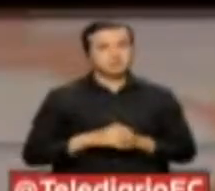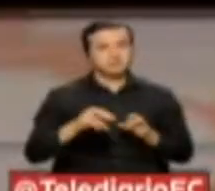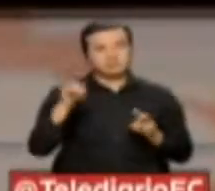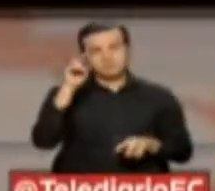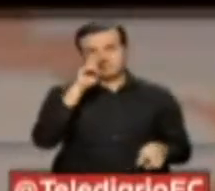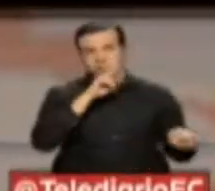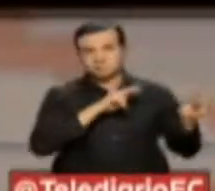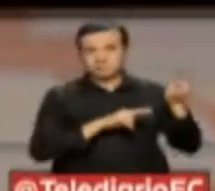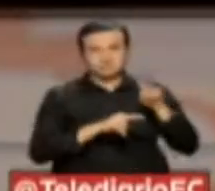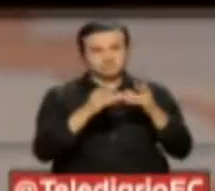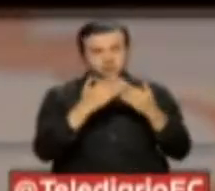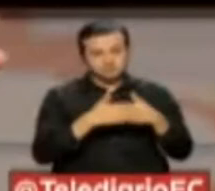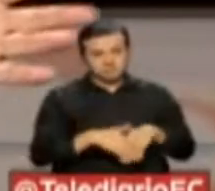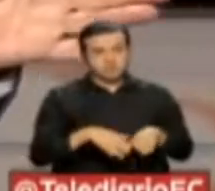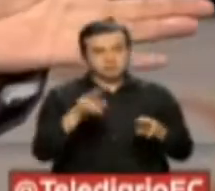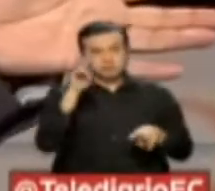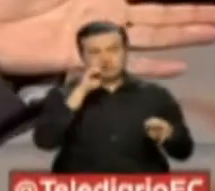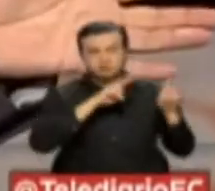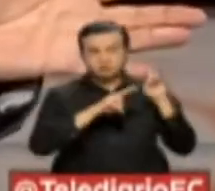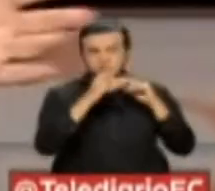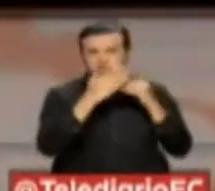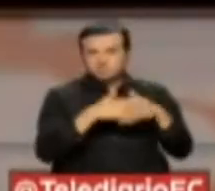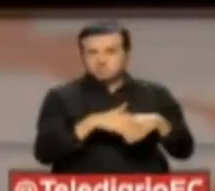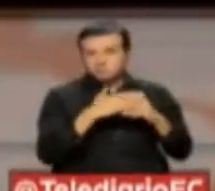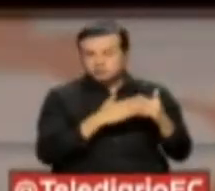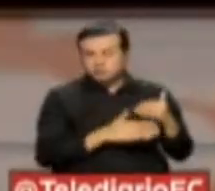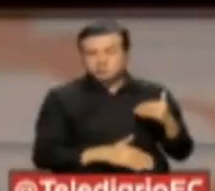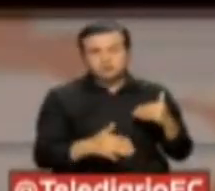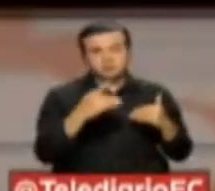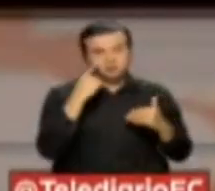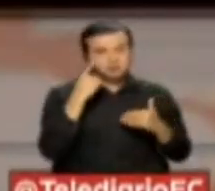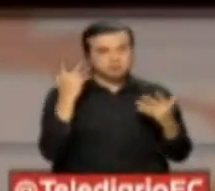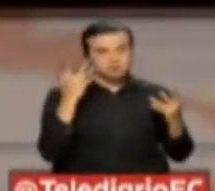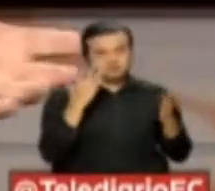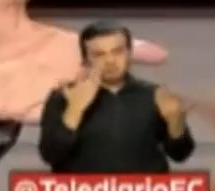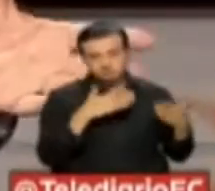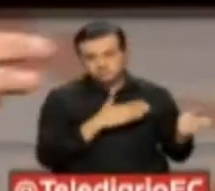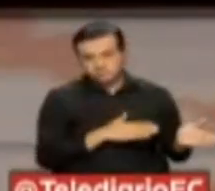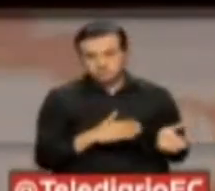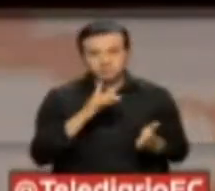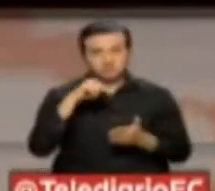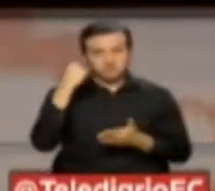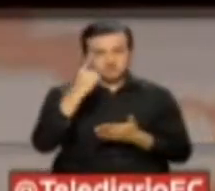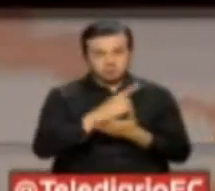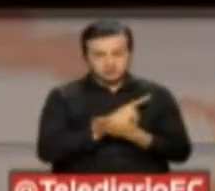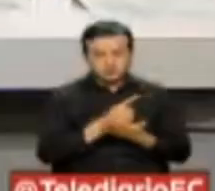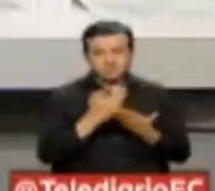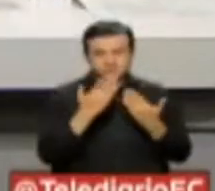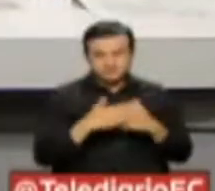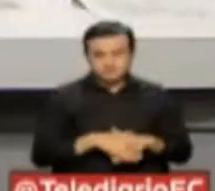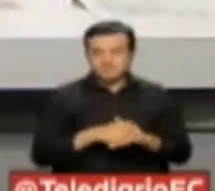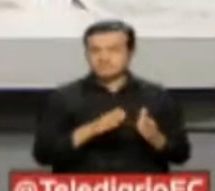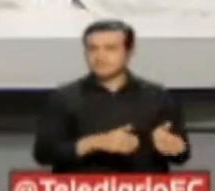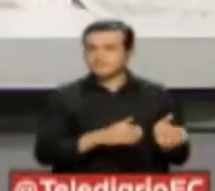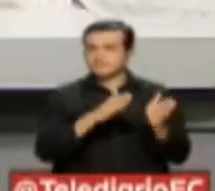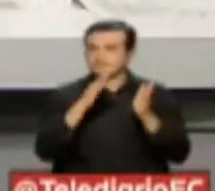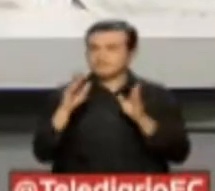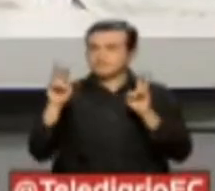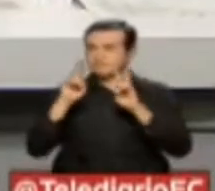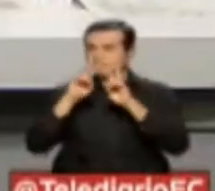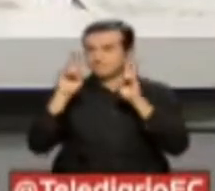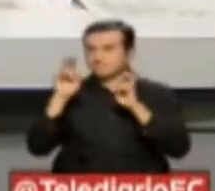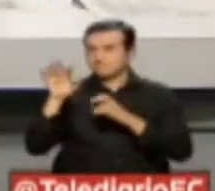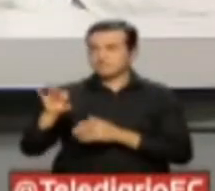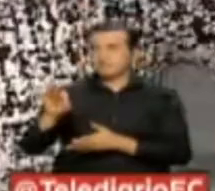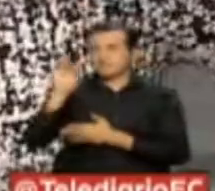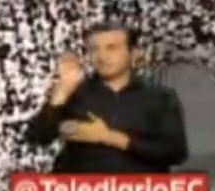o sea termina la evaluación en el momento en que hay ya la resolución definitiva que será la próxima semana bueno y él también el tema de la